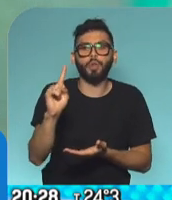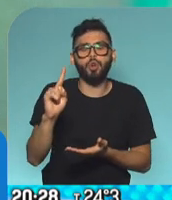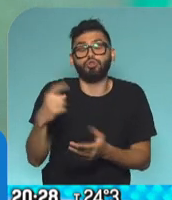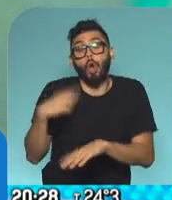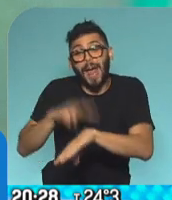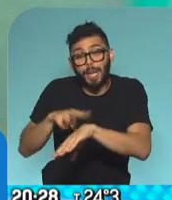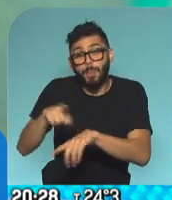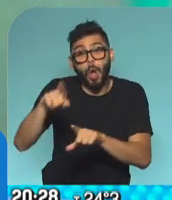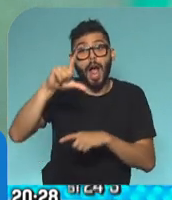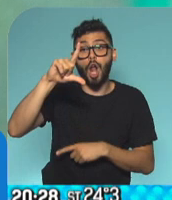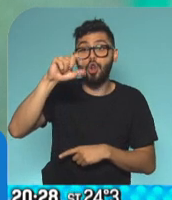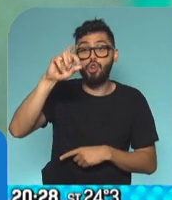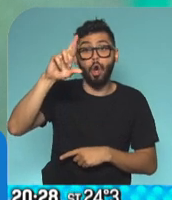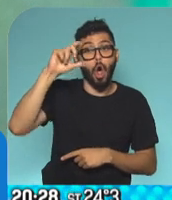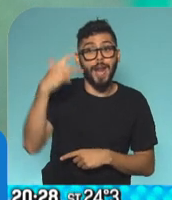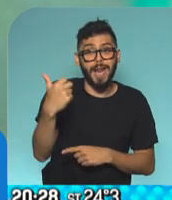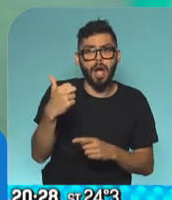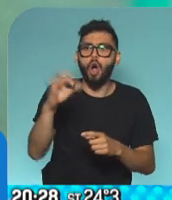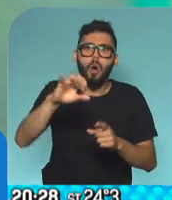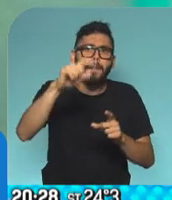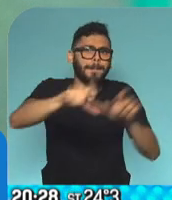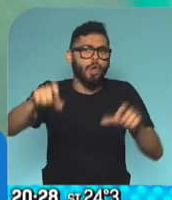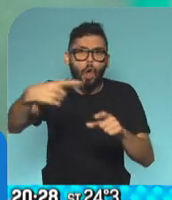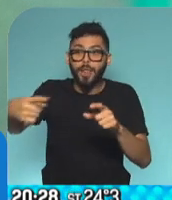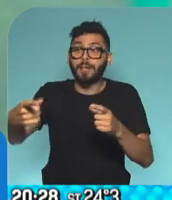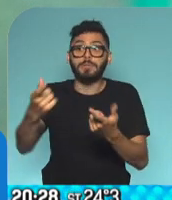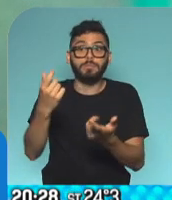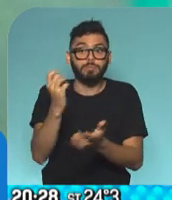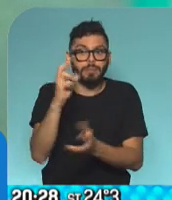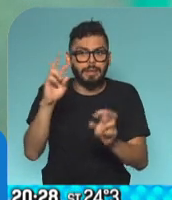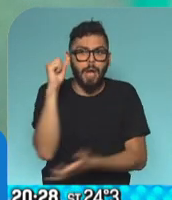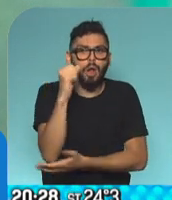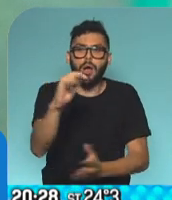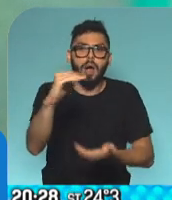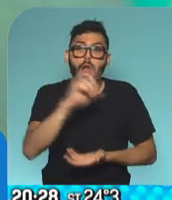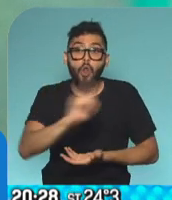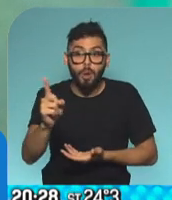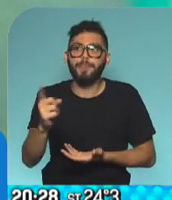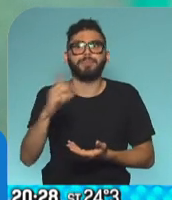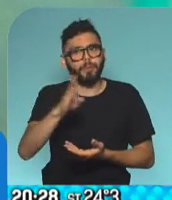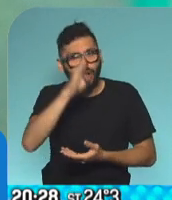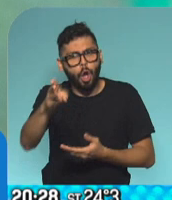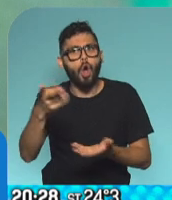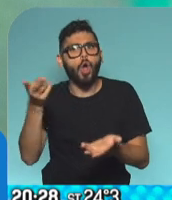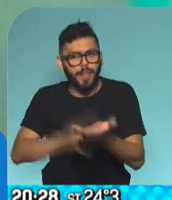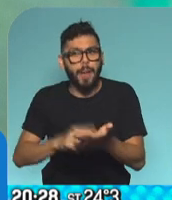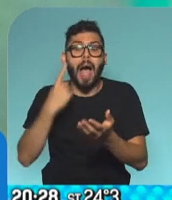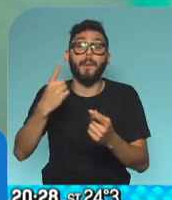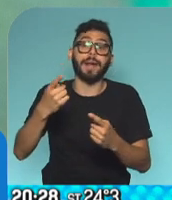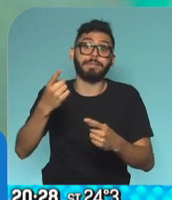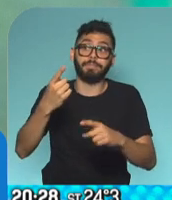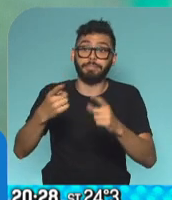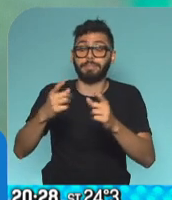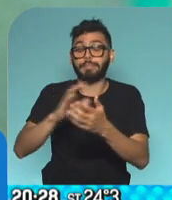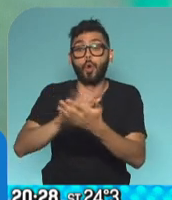lorena y a todas las personas que fueron rechazadas por cuestiones socioeconómicas que se vuelvan a acercar al organismo que vamos a ver si con esta